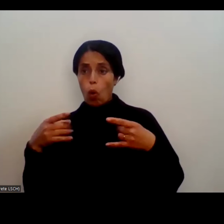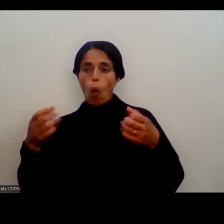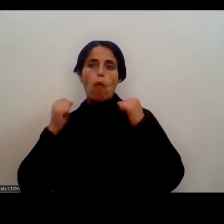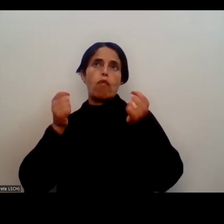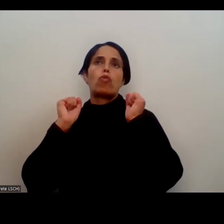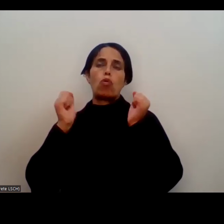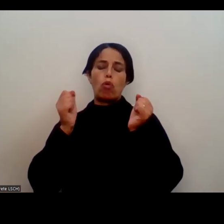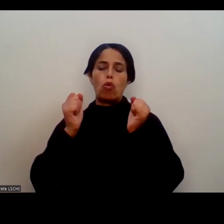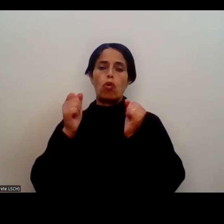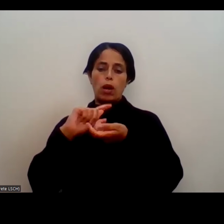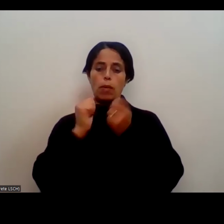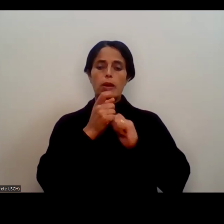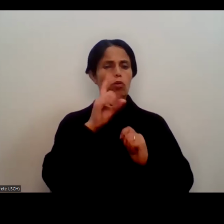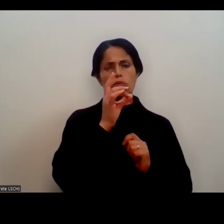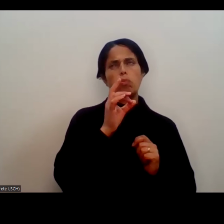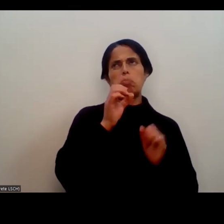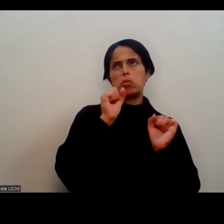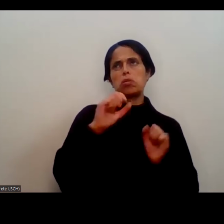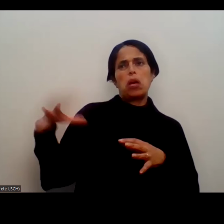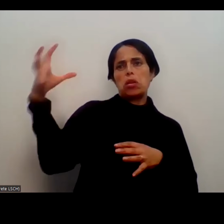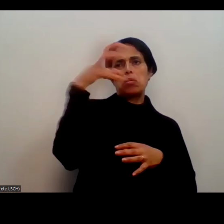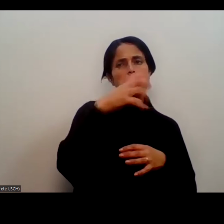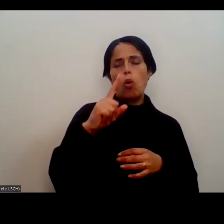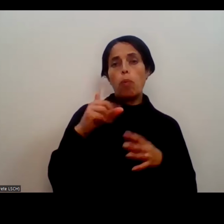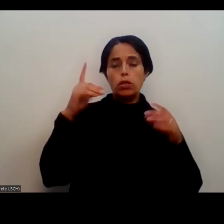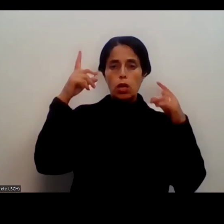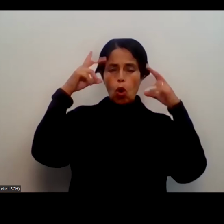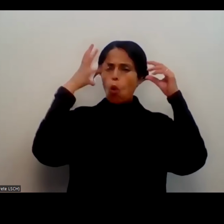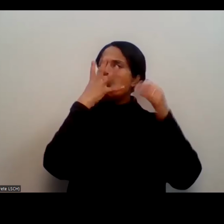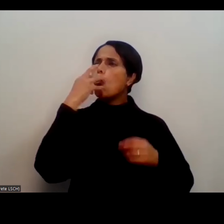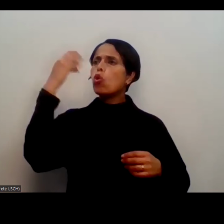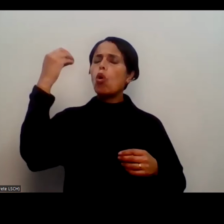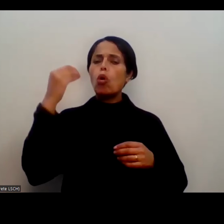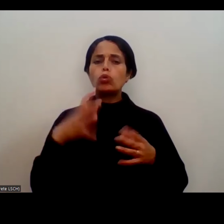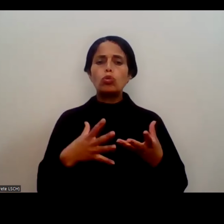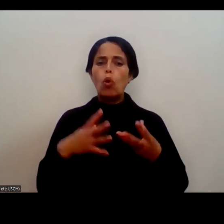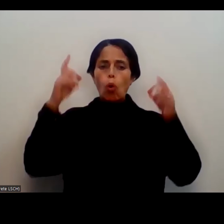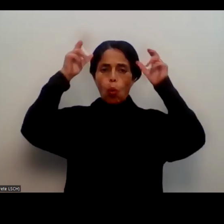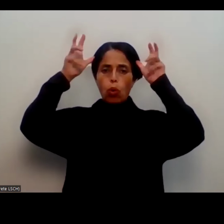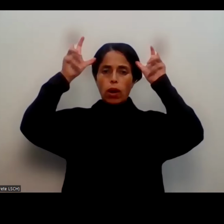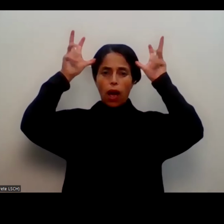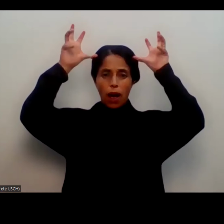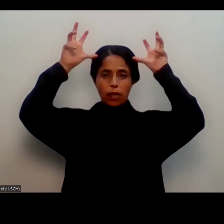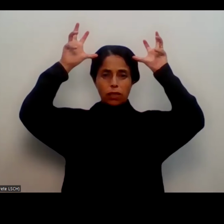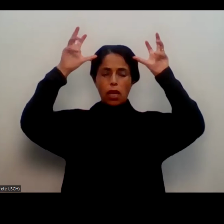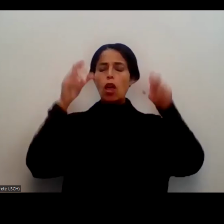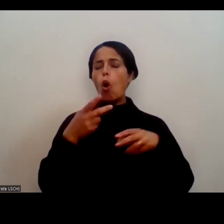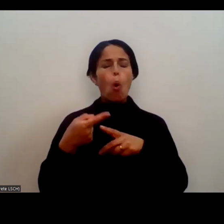felino necesariamente, puede ser un oso, un ciervo. Bueno, pero acá, en